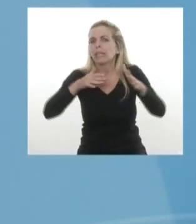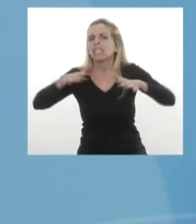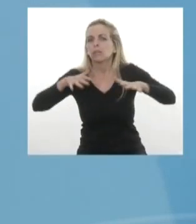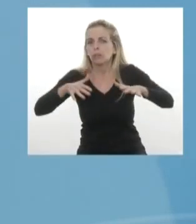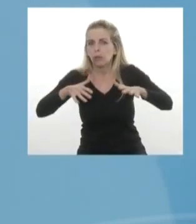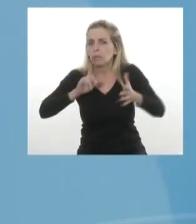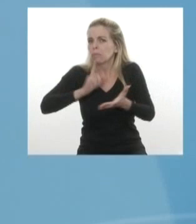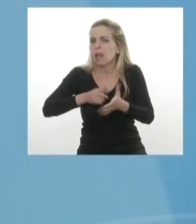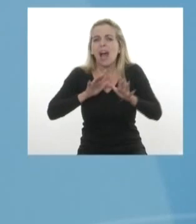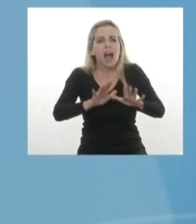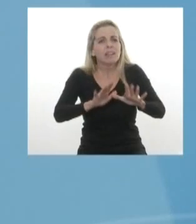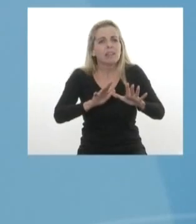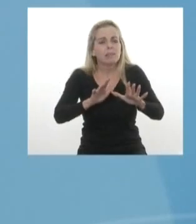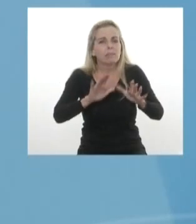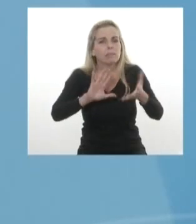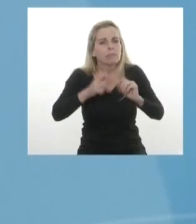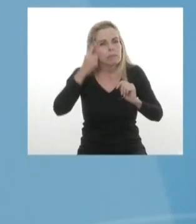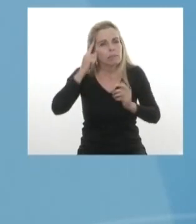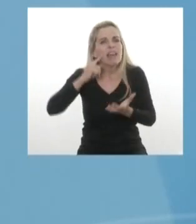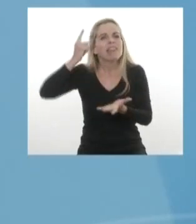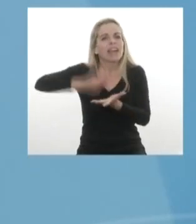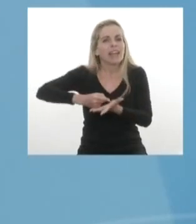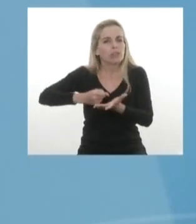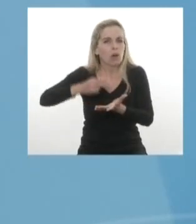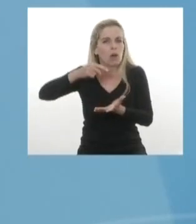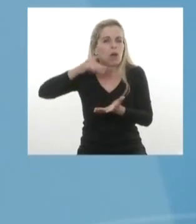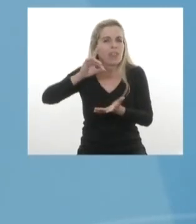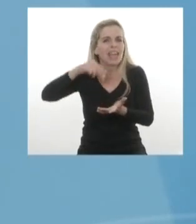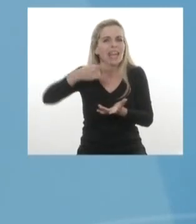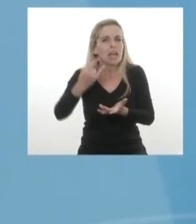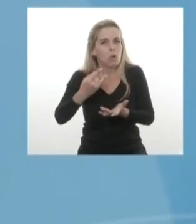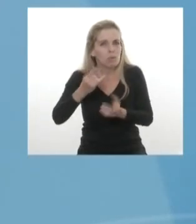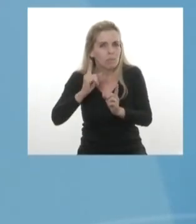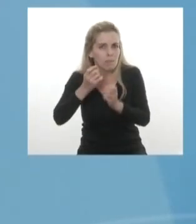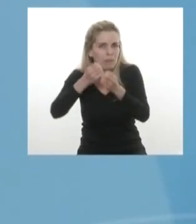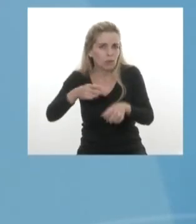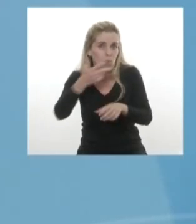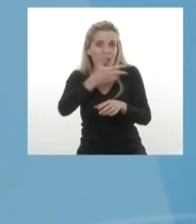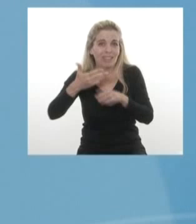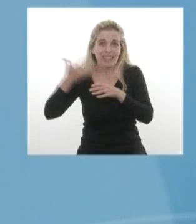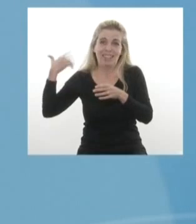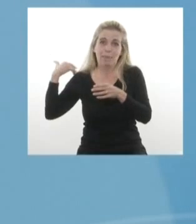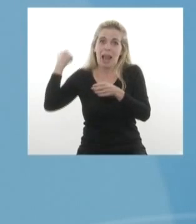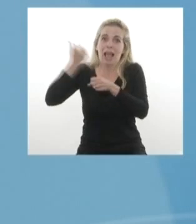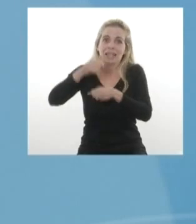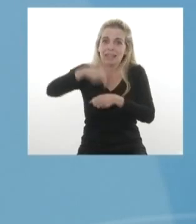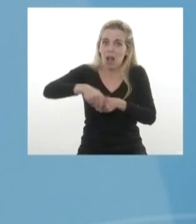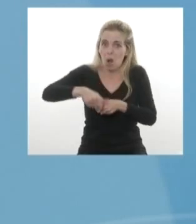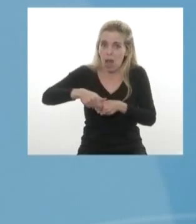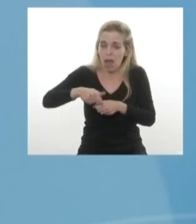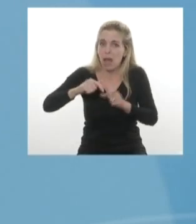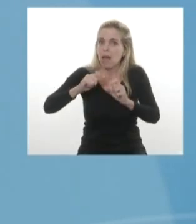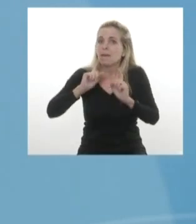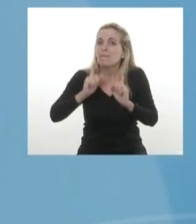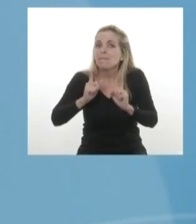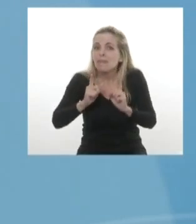Ese es el espíritu del decreto de necesidad y urgencia que rige desde hace 3 semanas. Y es el